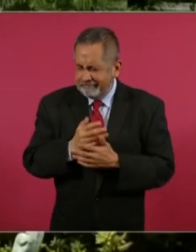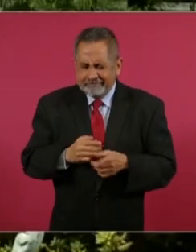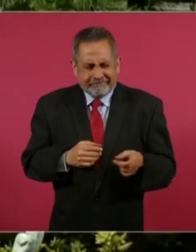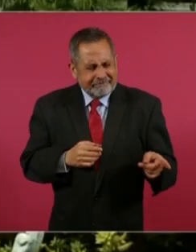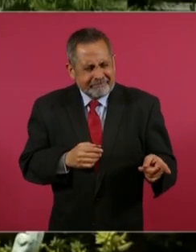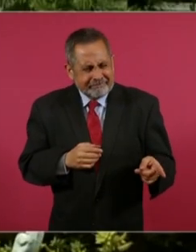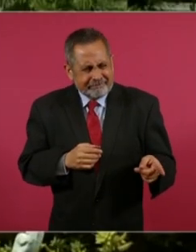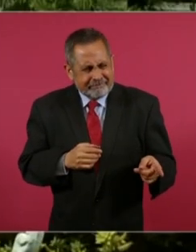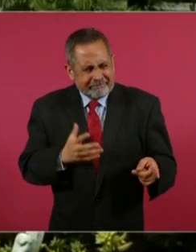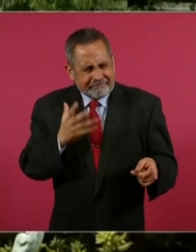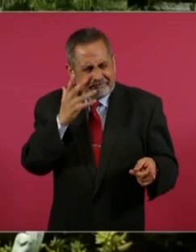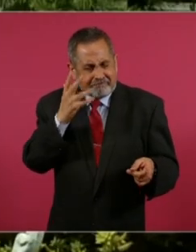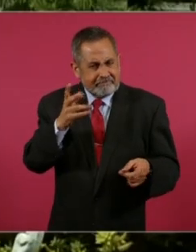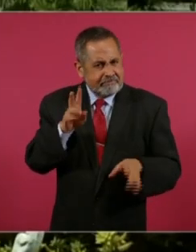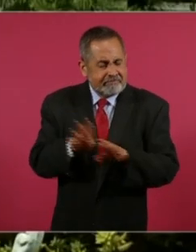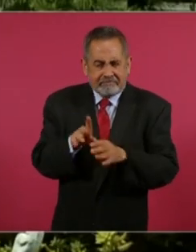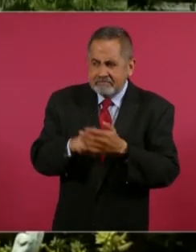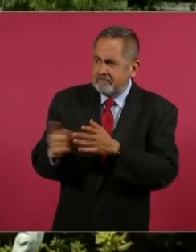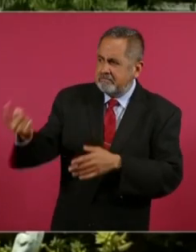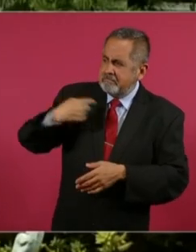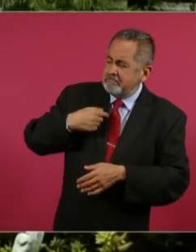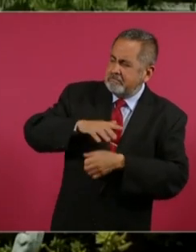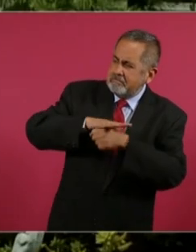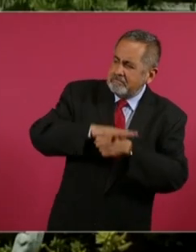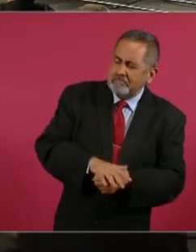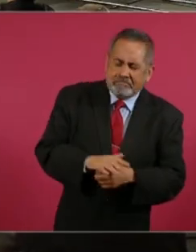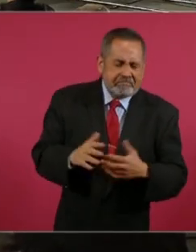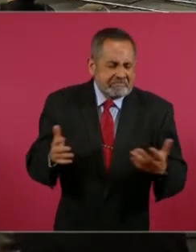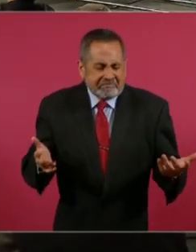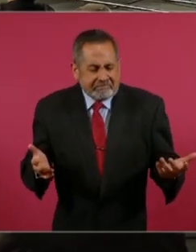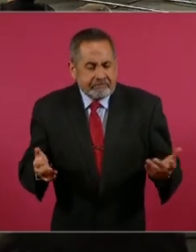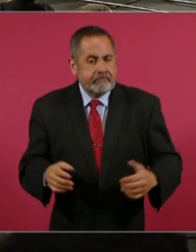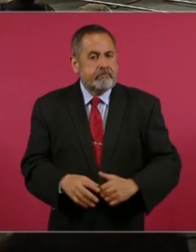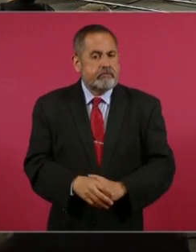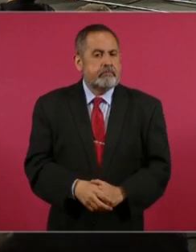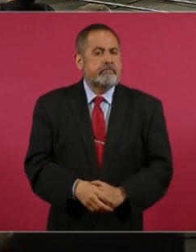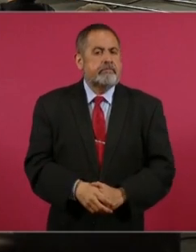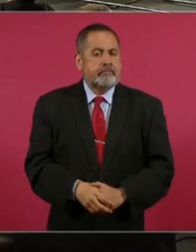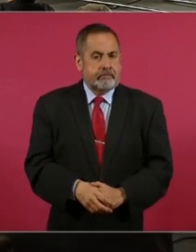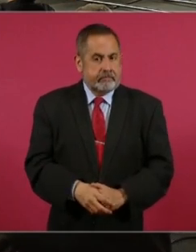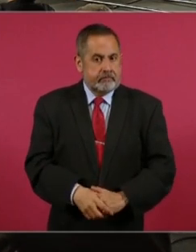en serio esto, ¿no? Claro. Bueno, pero mira, hace un momento.